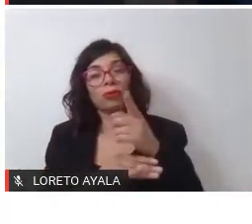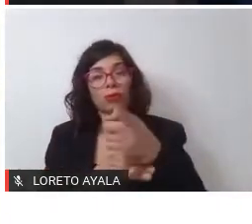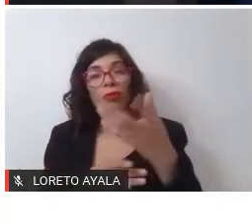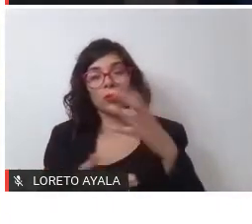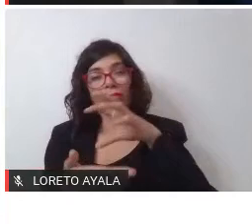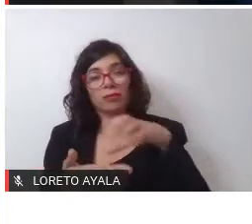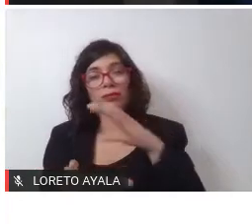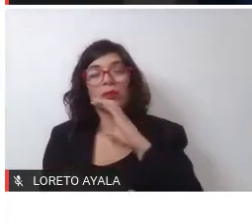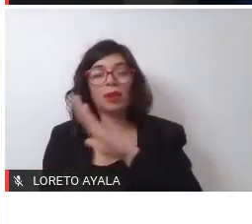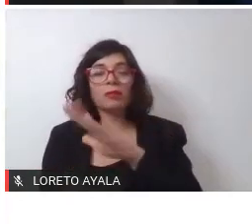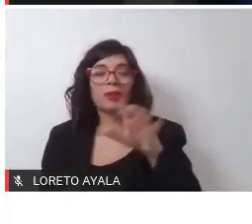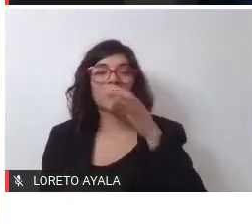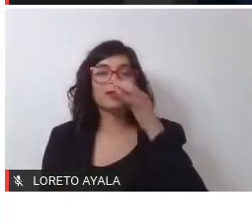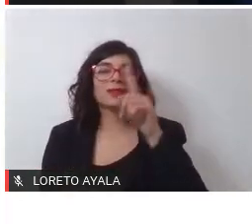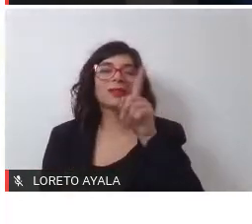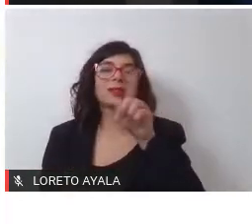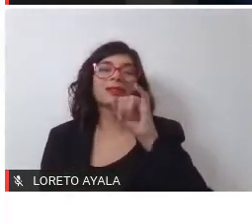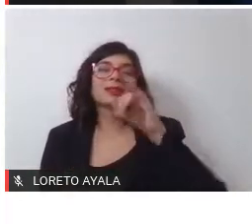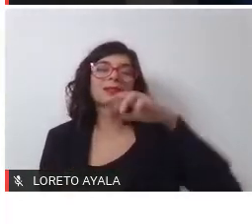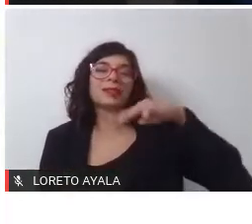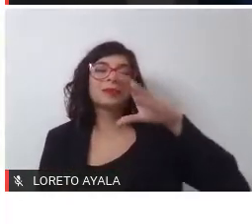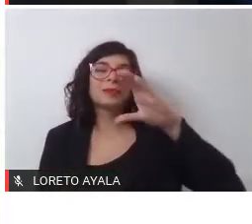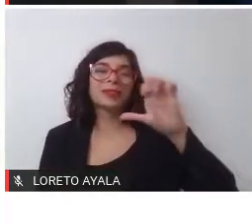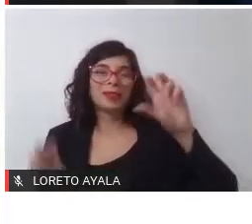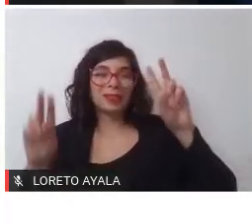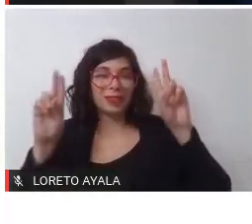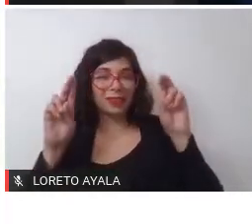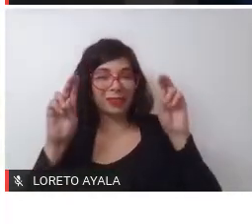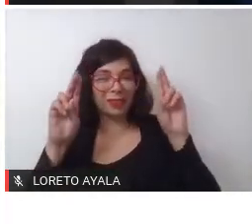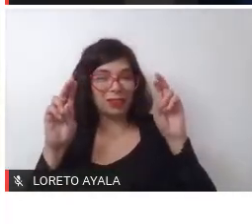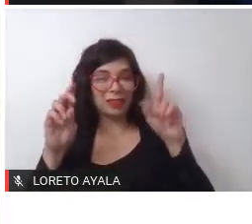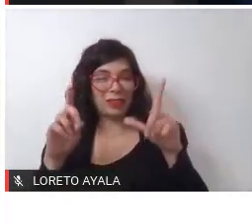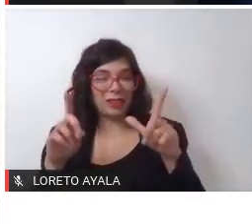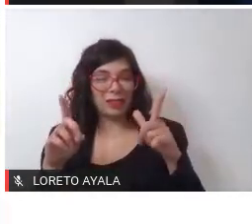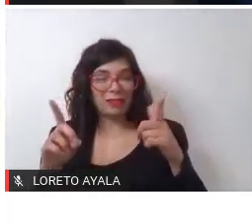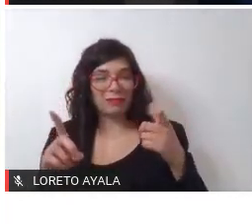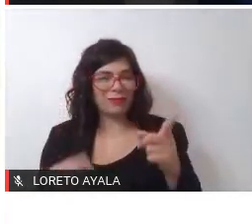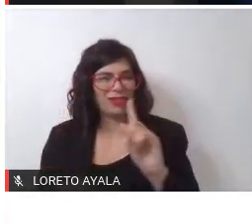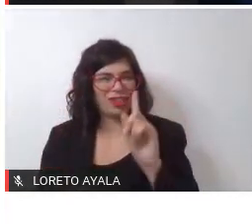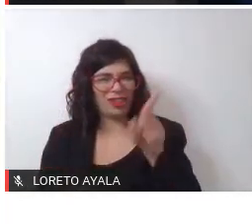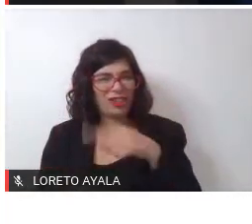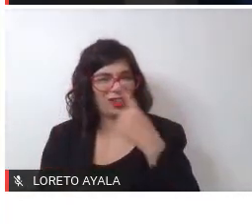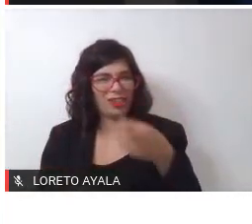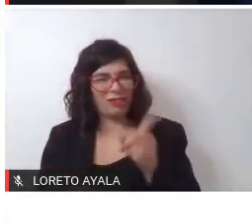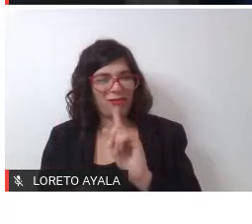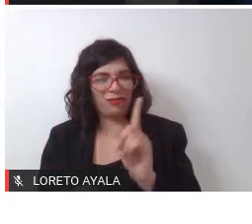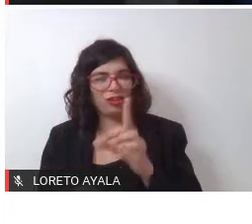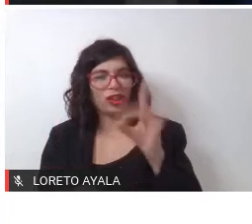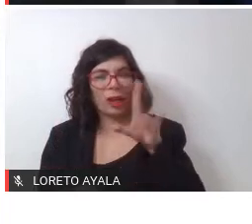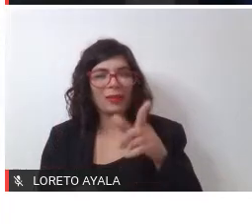malamente se llamó el CIMSE de educación física, o no era un CIMSE de educación física, era un estudio